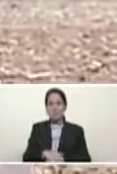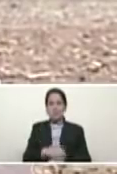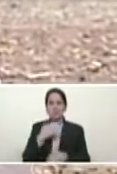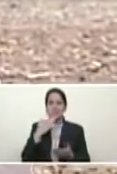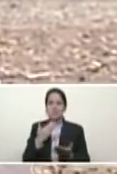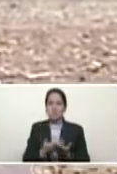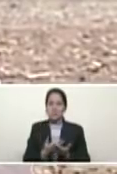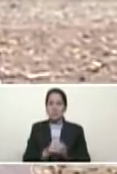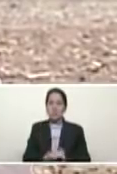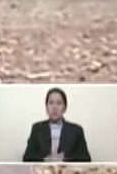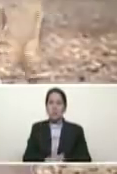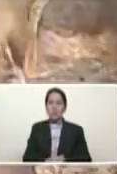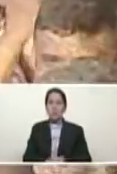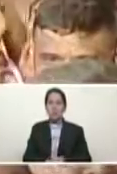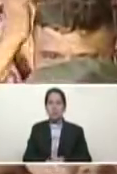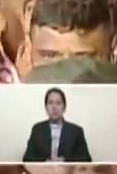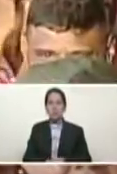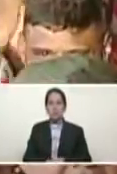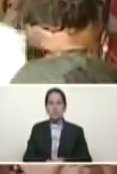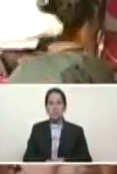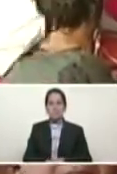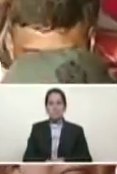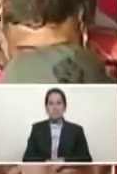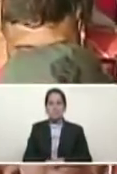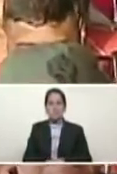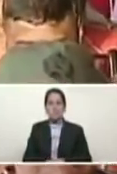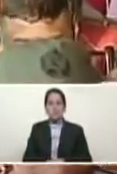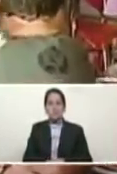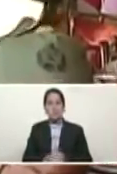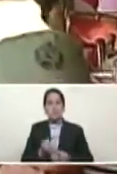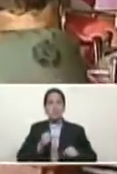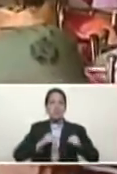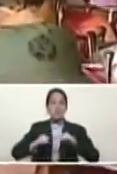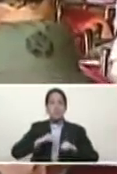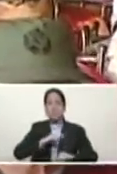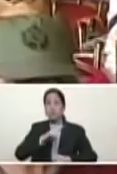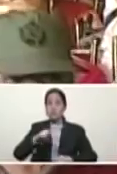gracias. La fuerza que nos mueve a nosotros es el amor.